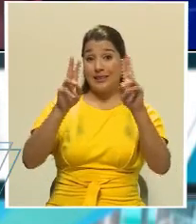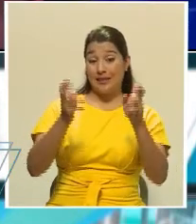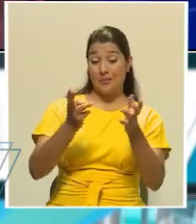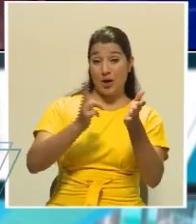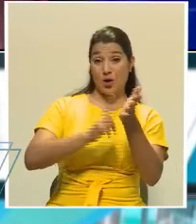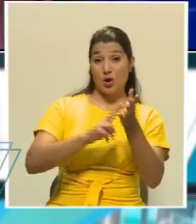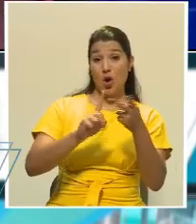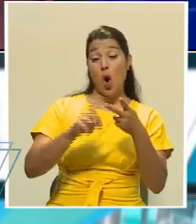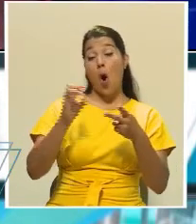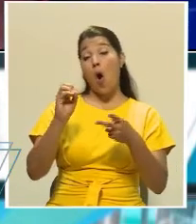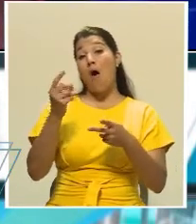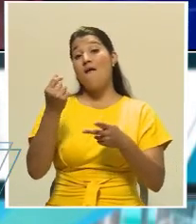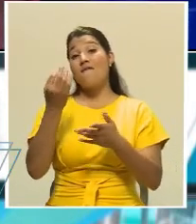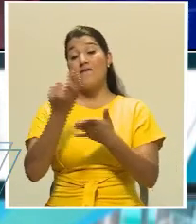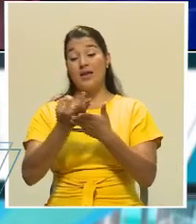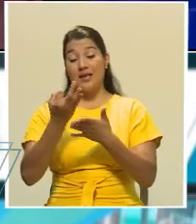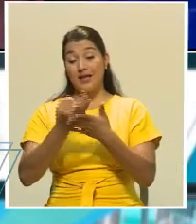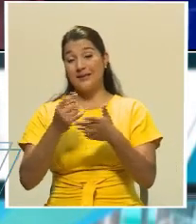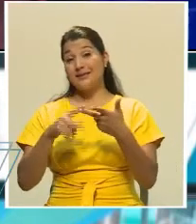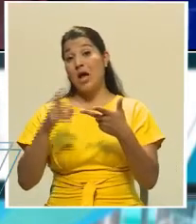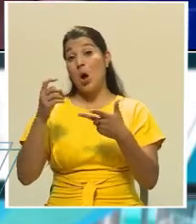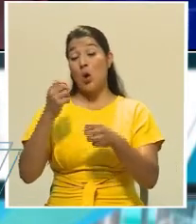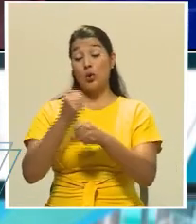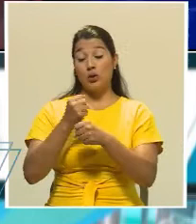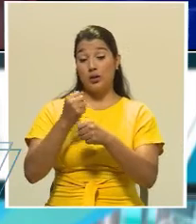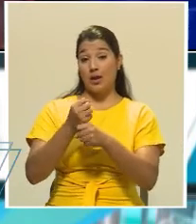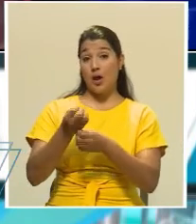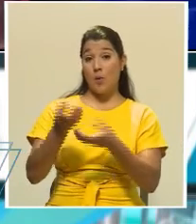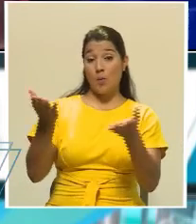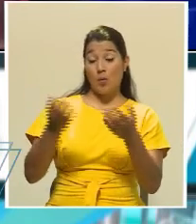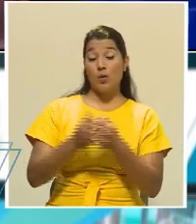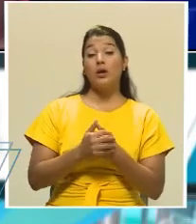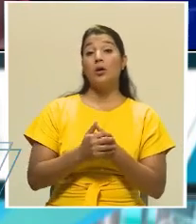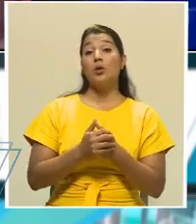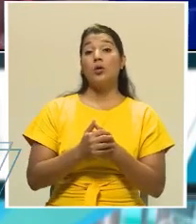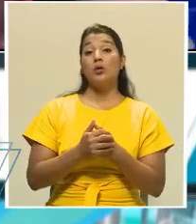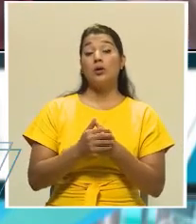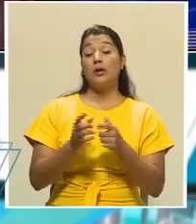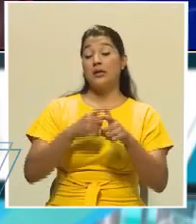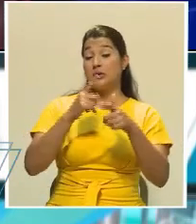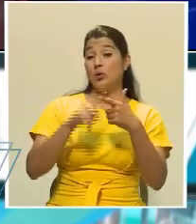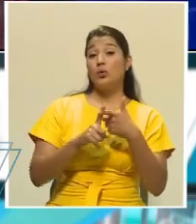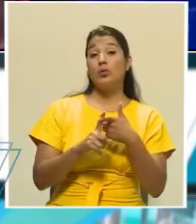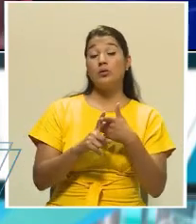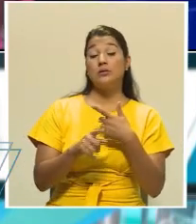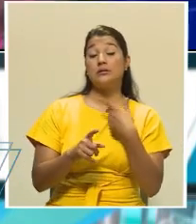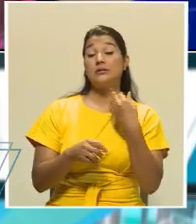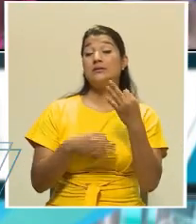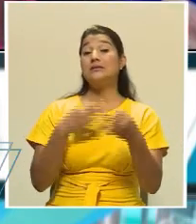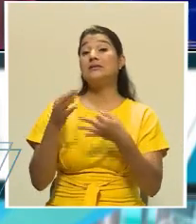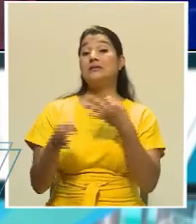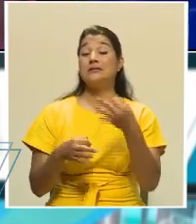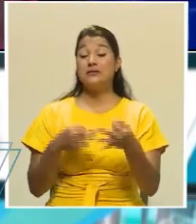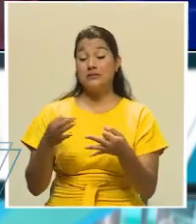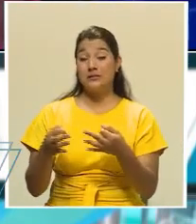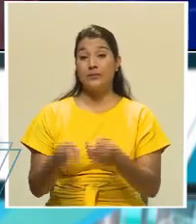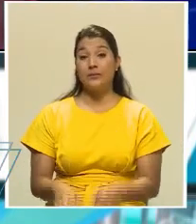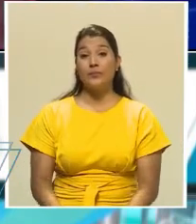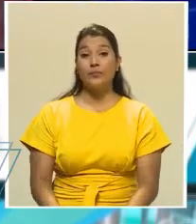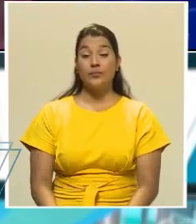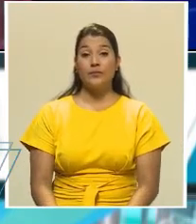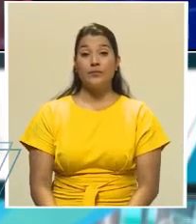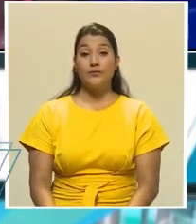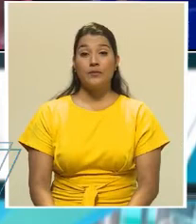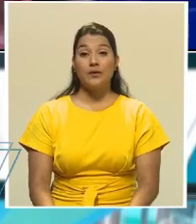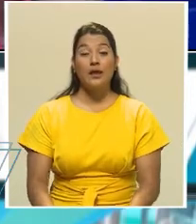en materia de empleo público. Tenemos más de 16 regímenes con reglas distintas, con remuneraciones distintas, con incentivos